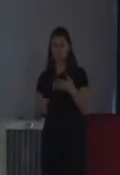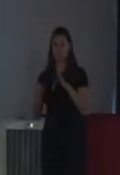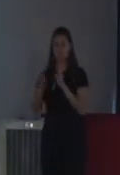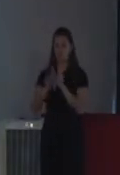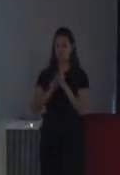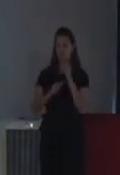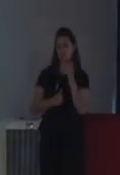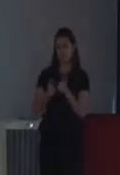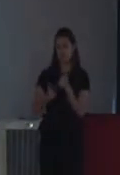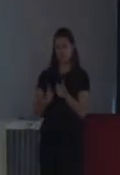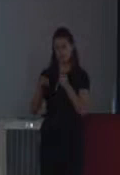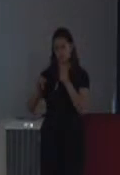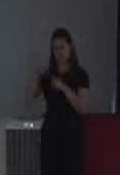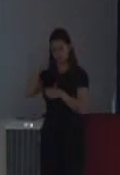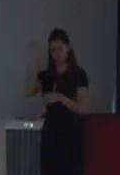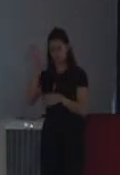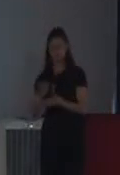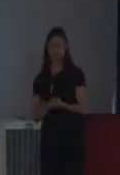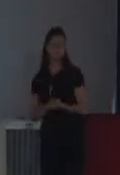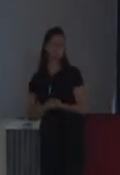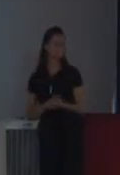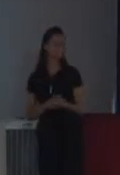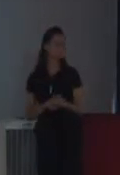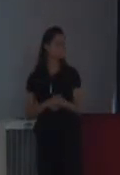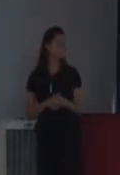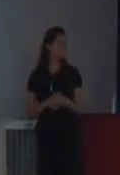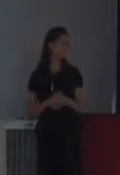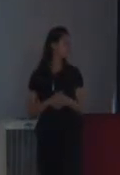diferentes clases de leyes que tenemos en nuestro país.